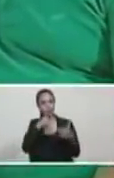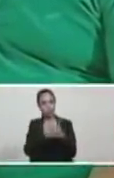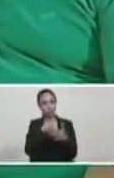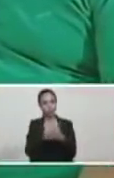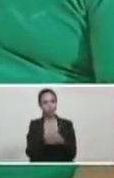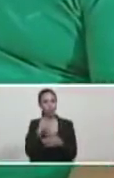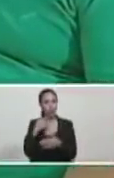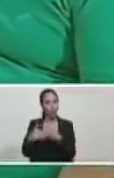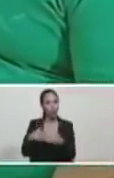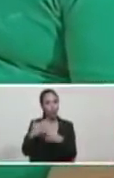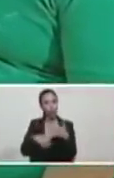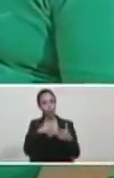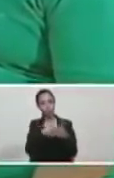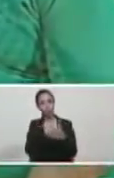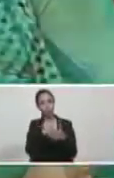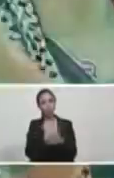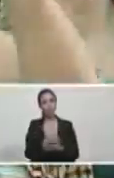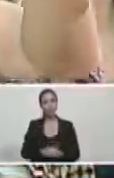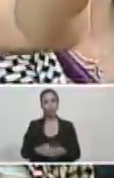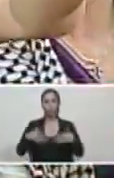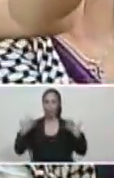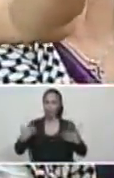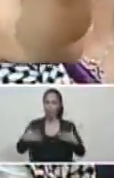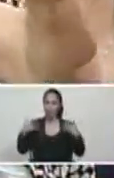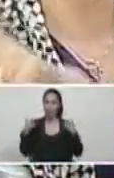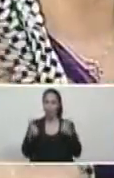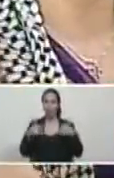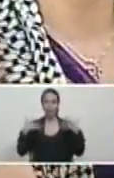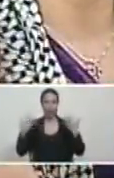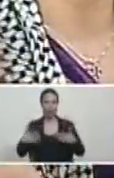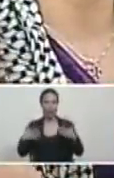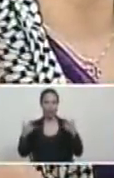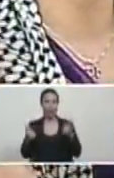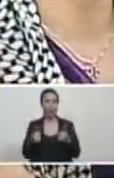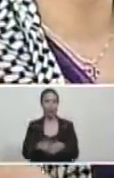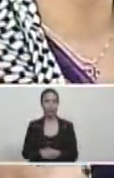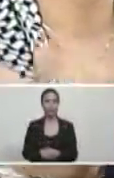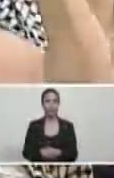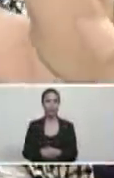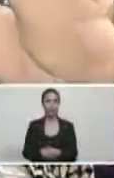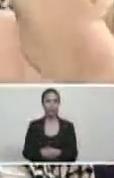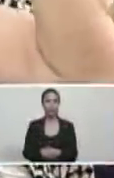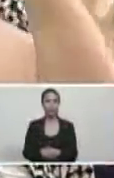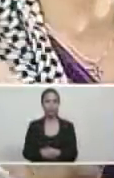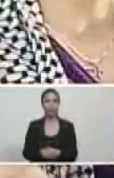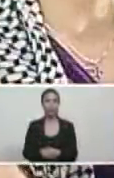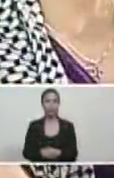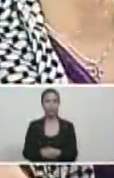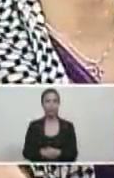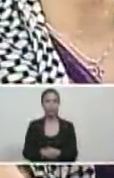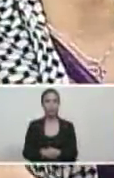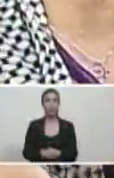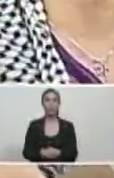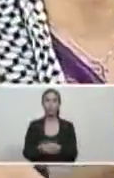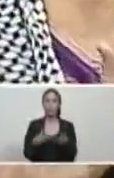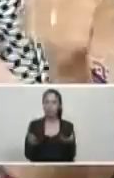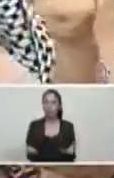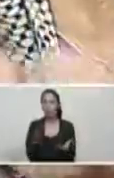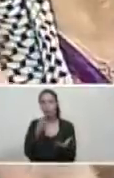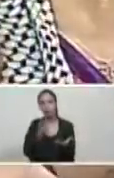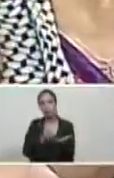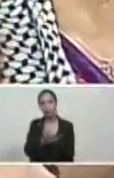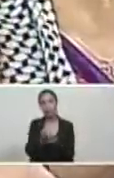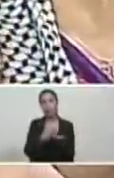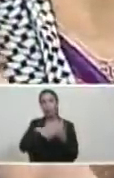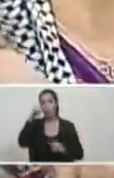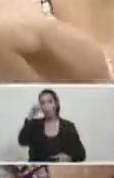masiva, para llevar nuestra música y nuestra alegría a esas 62 ciudades que usted nos dio la orden para ir a la gran